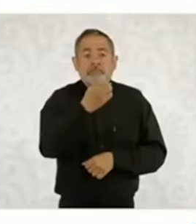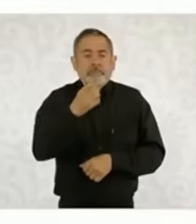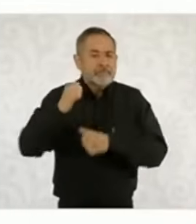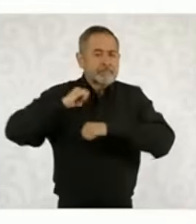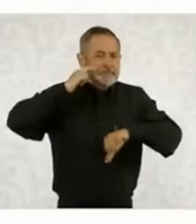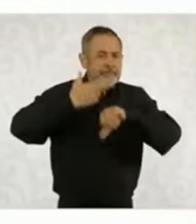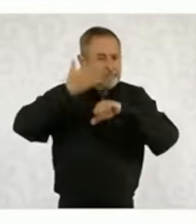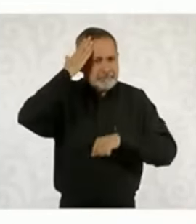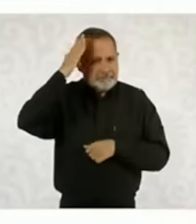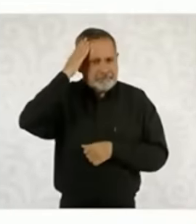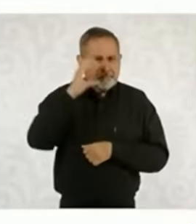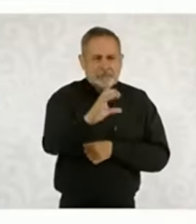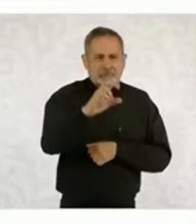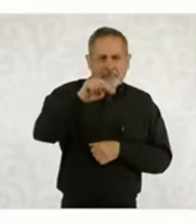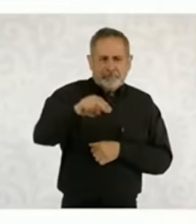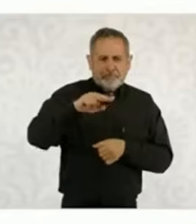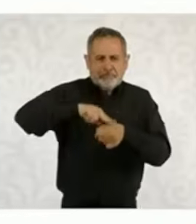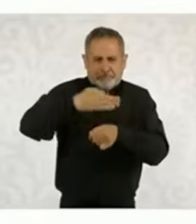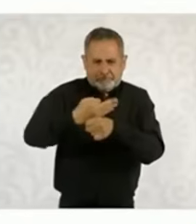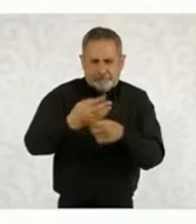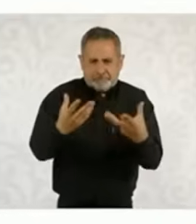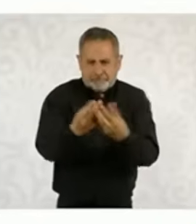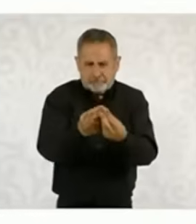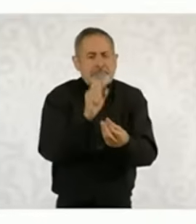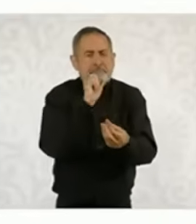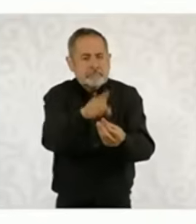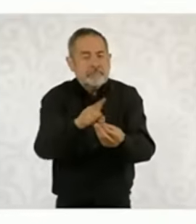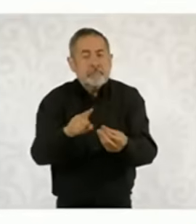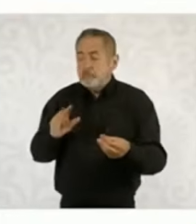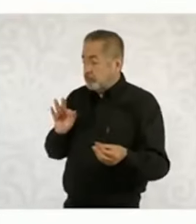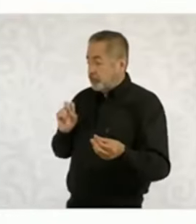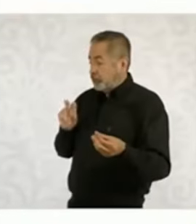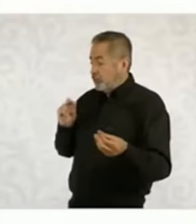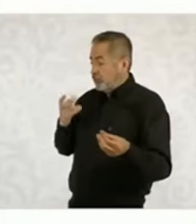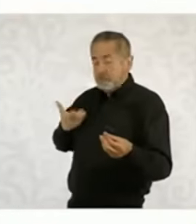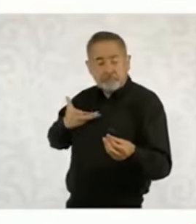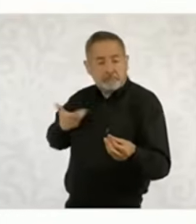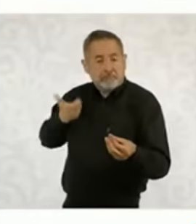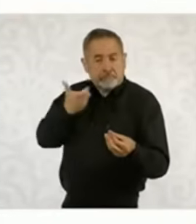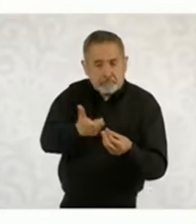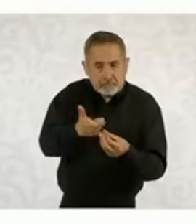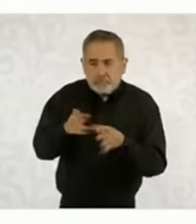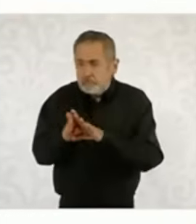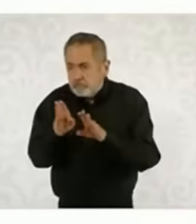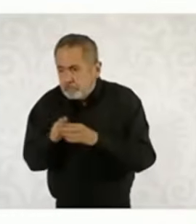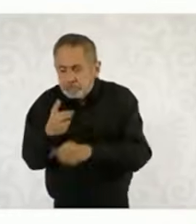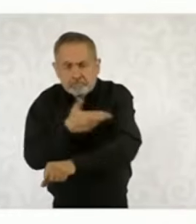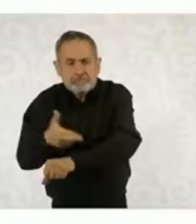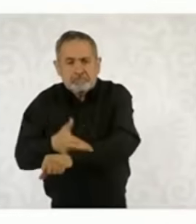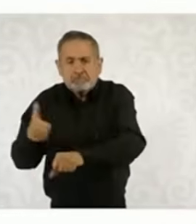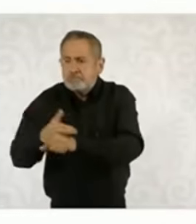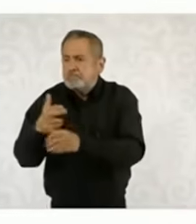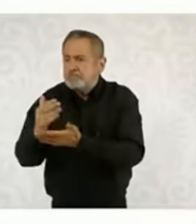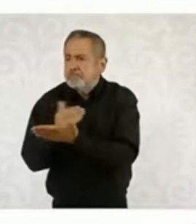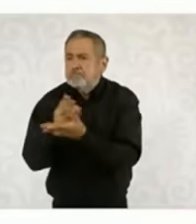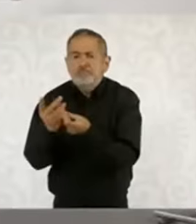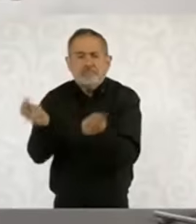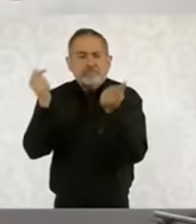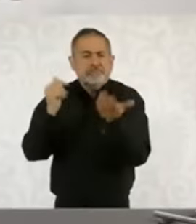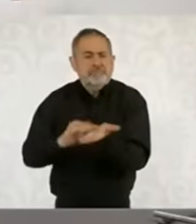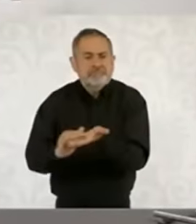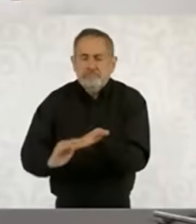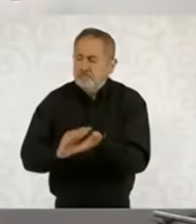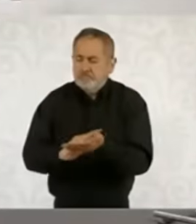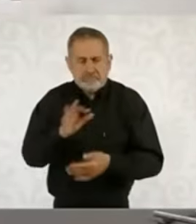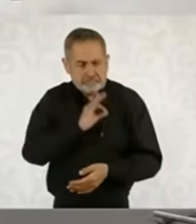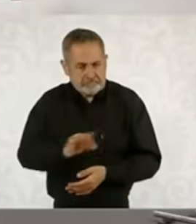y una autorización desde el Foviste de un fondo para resolver problemáticas, sobre todo las más añejas. En